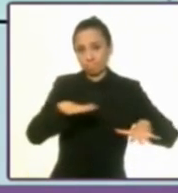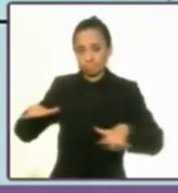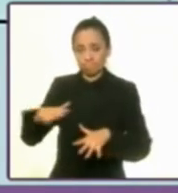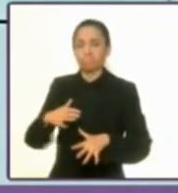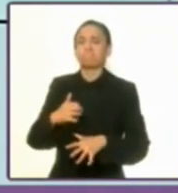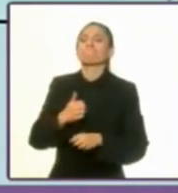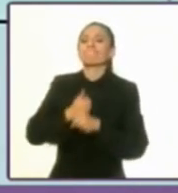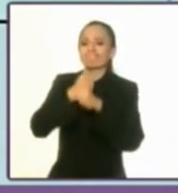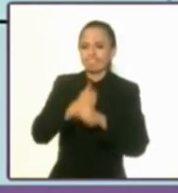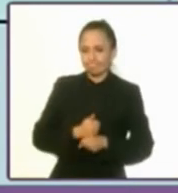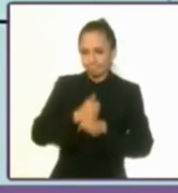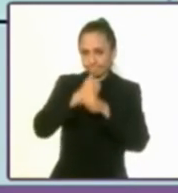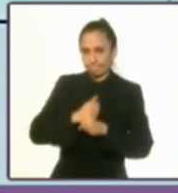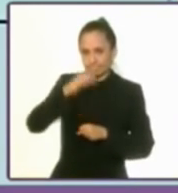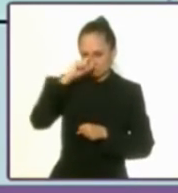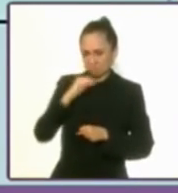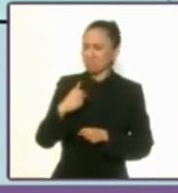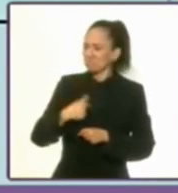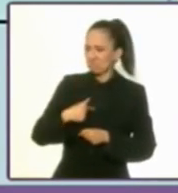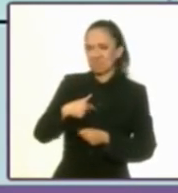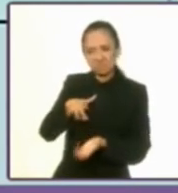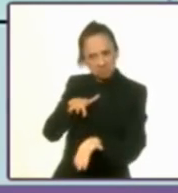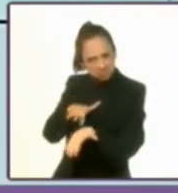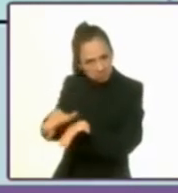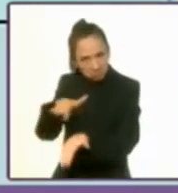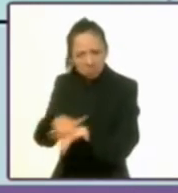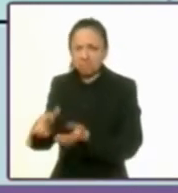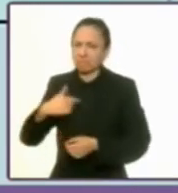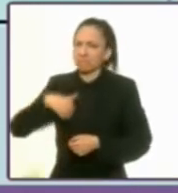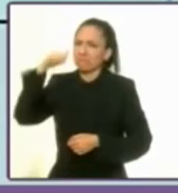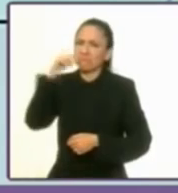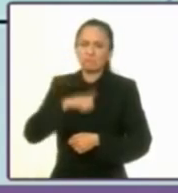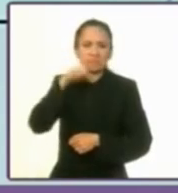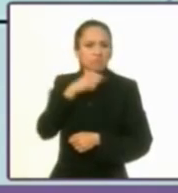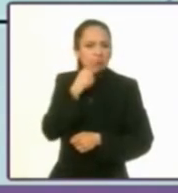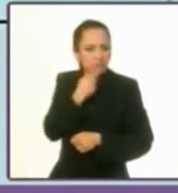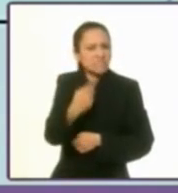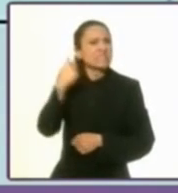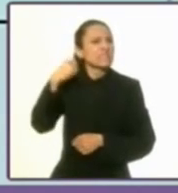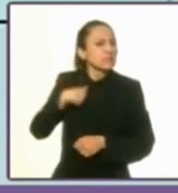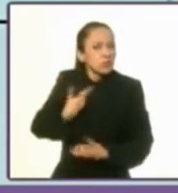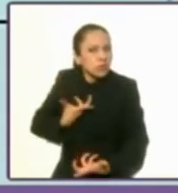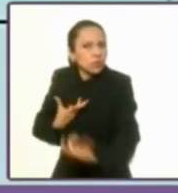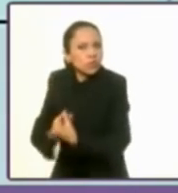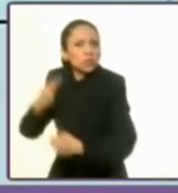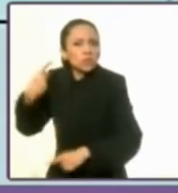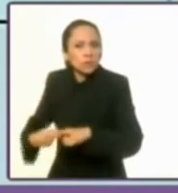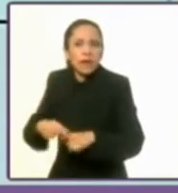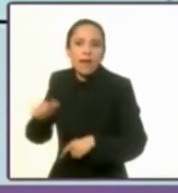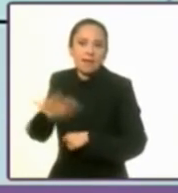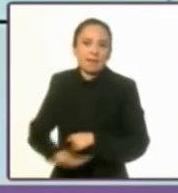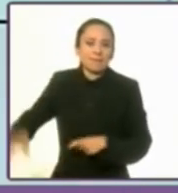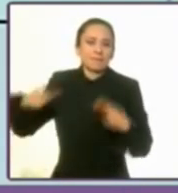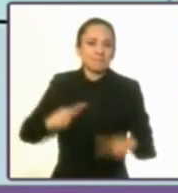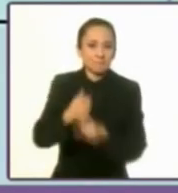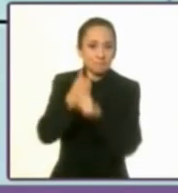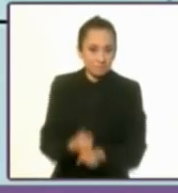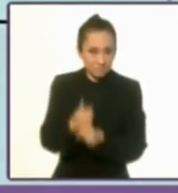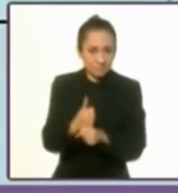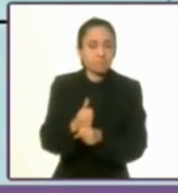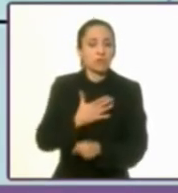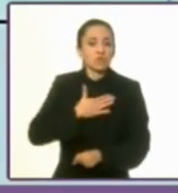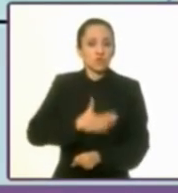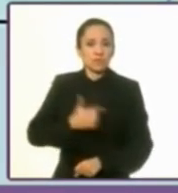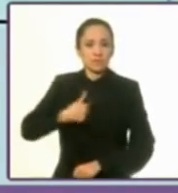lo he dicho siempre voy a estar del lado de las víctimas y del lado de la justicia y te lo digo de nuevo alejandra